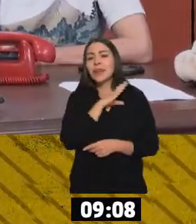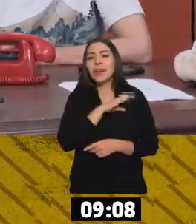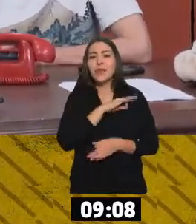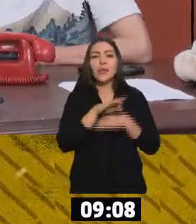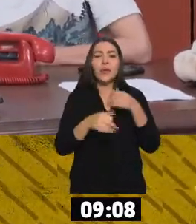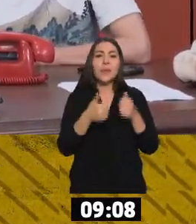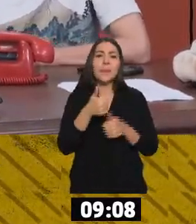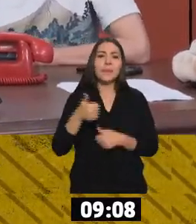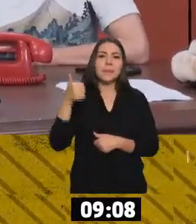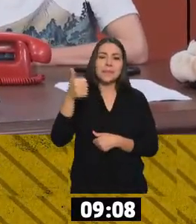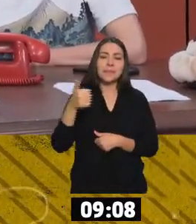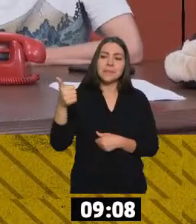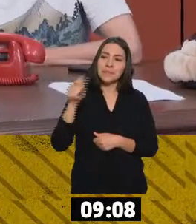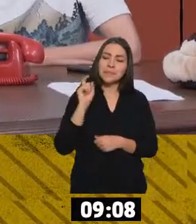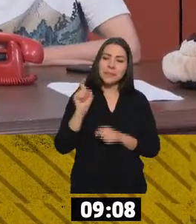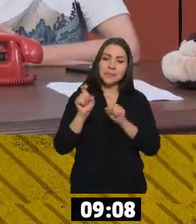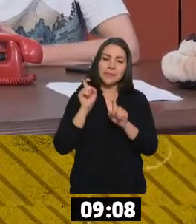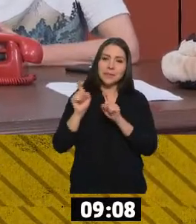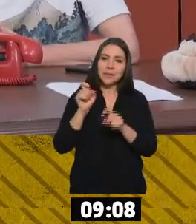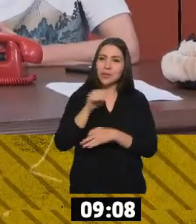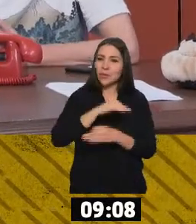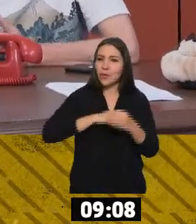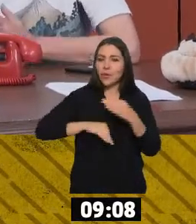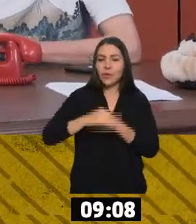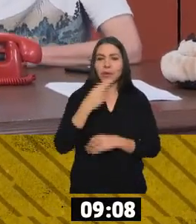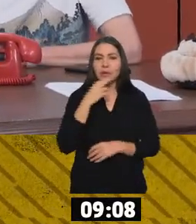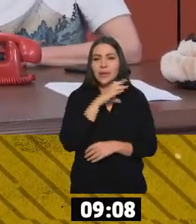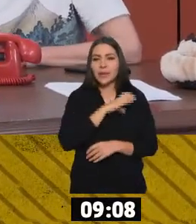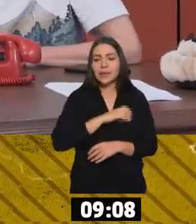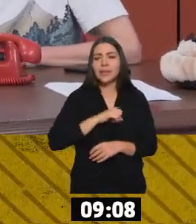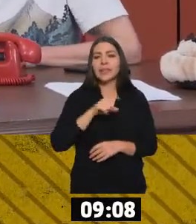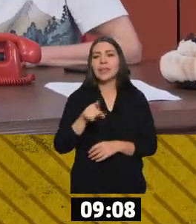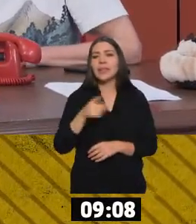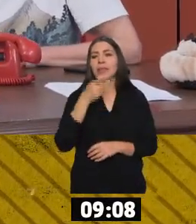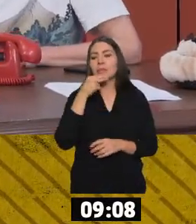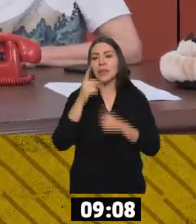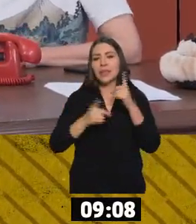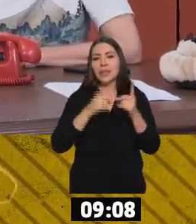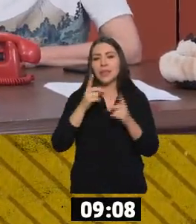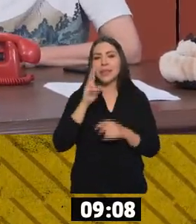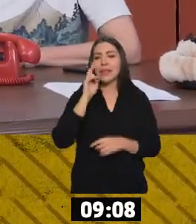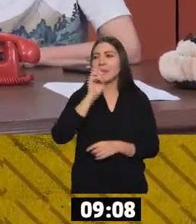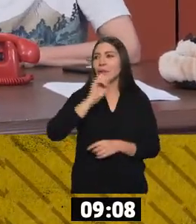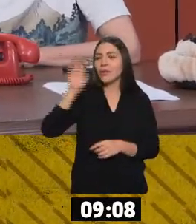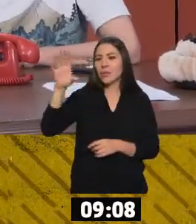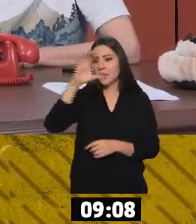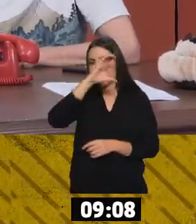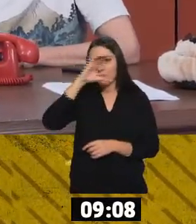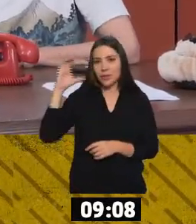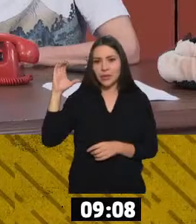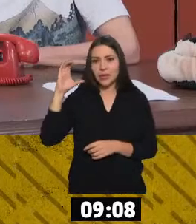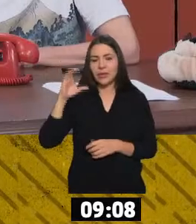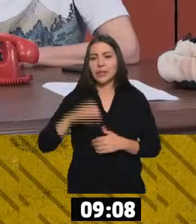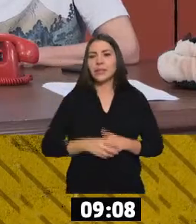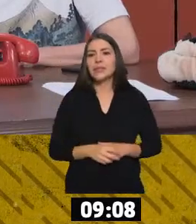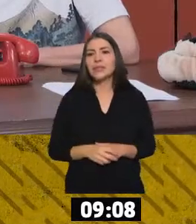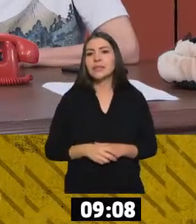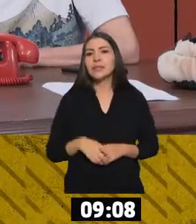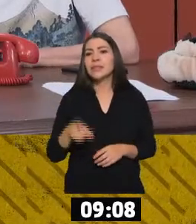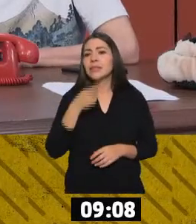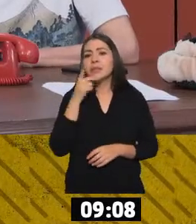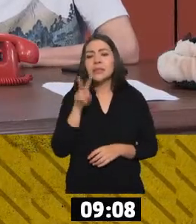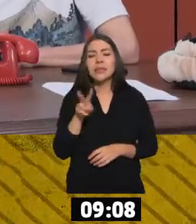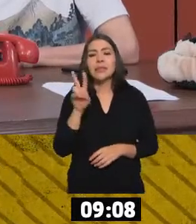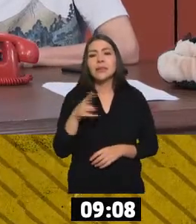dieron like. Pues, le llegó al atleta. Ah, mire, lo compartió en y él redes. aseveró que